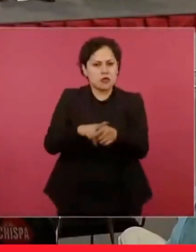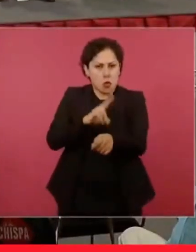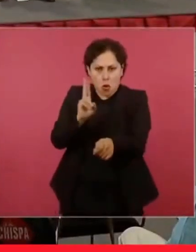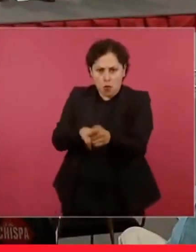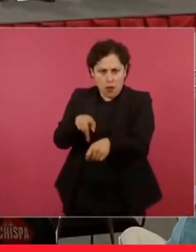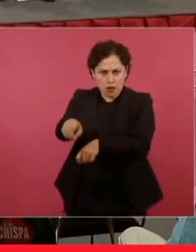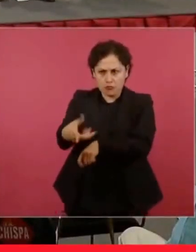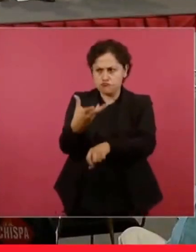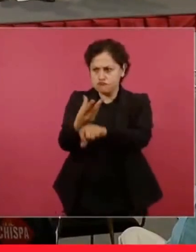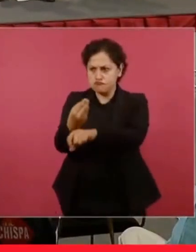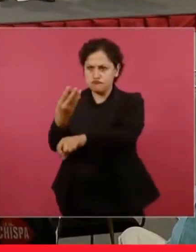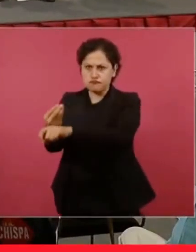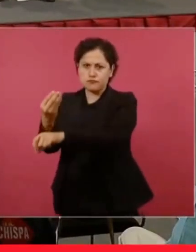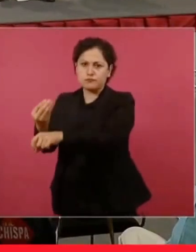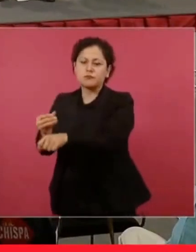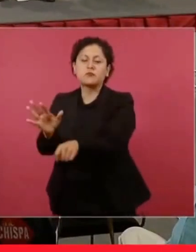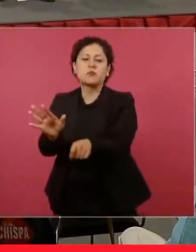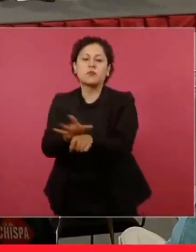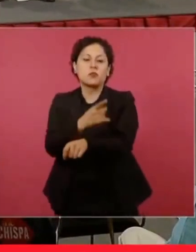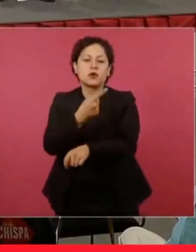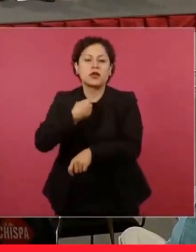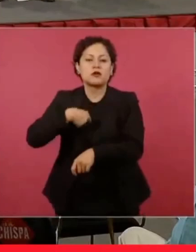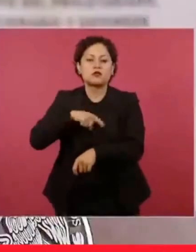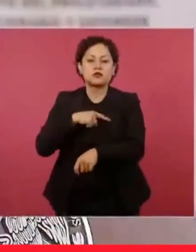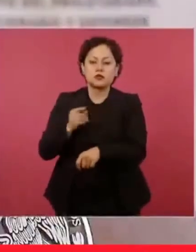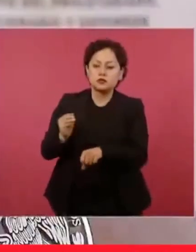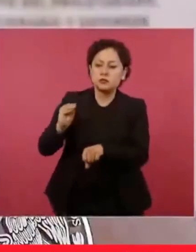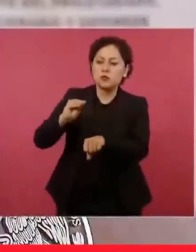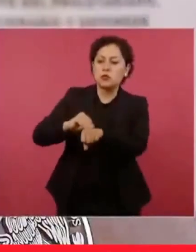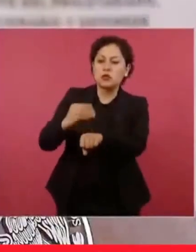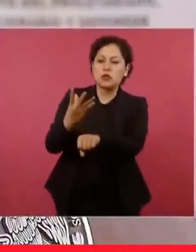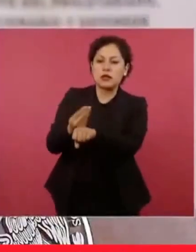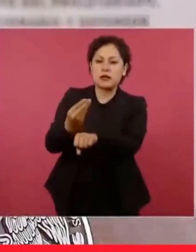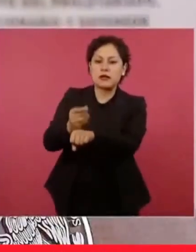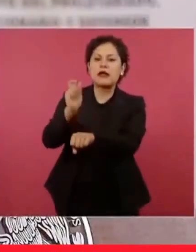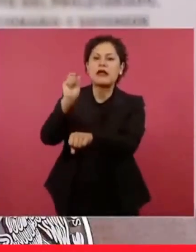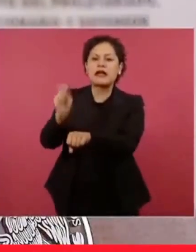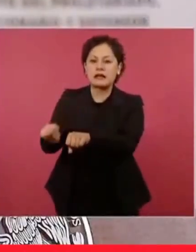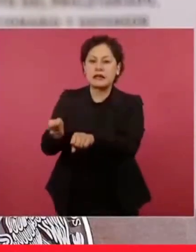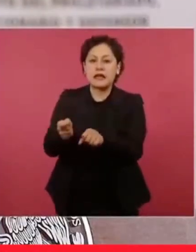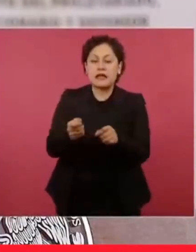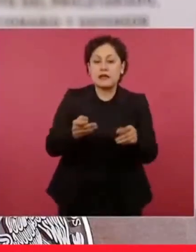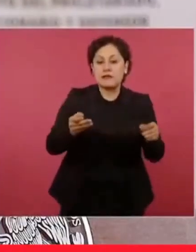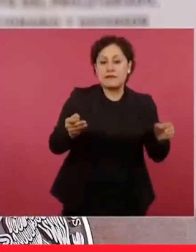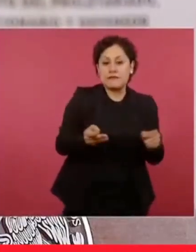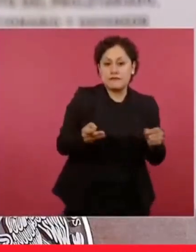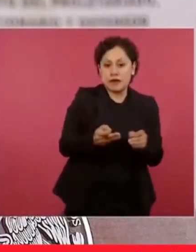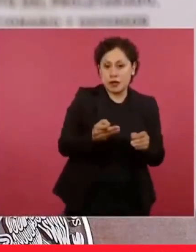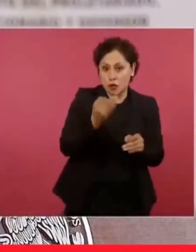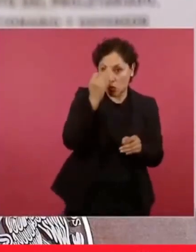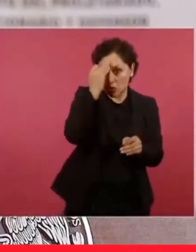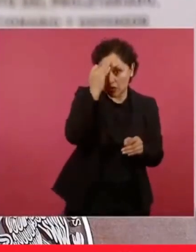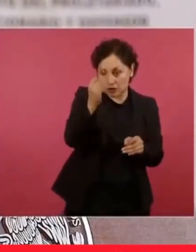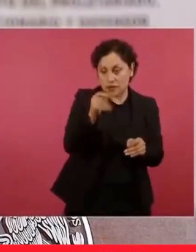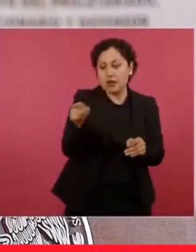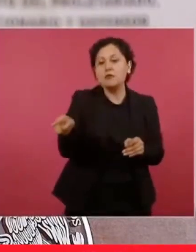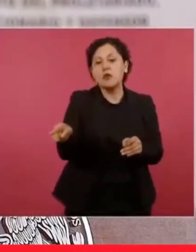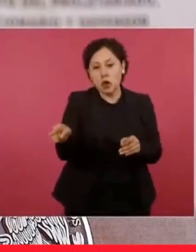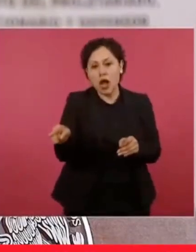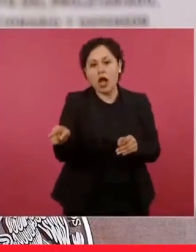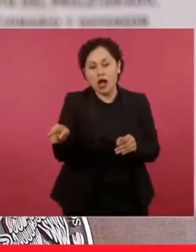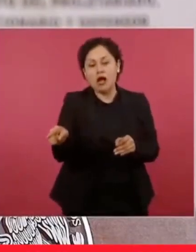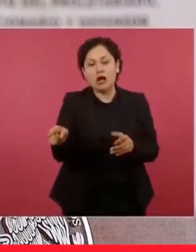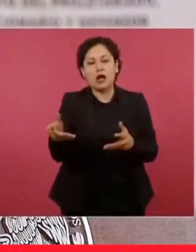privilegiar los meses de menor demanda, que normalmente ocurren durante el invierno, para hacer mantenimiento a las unidades generadoras y que